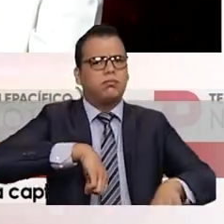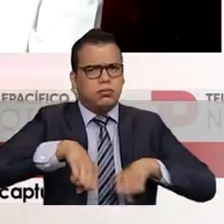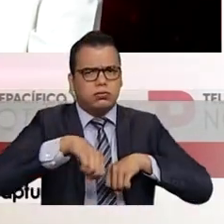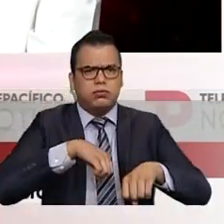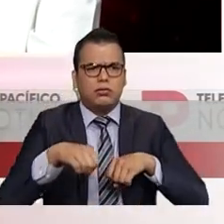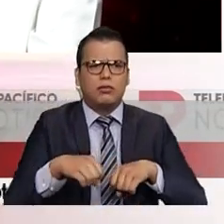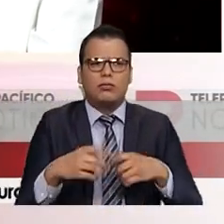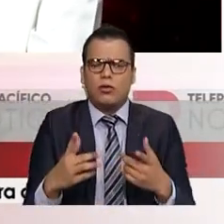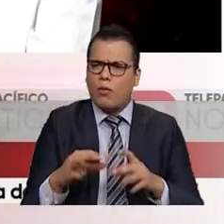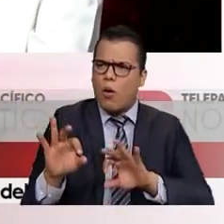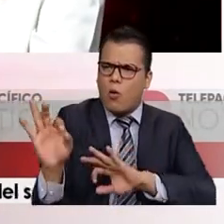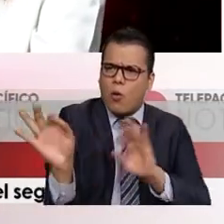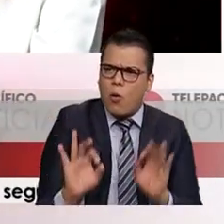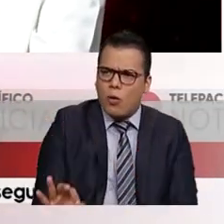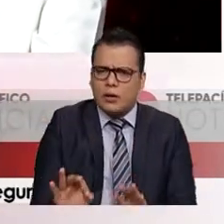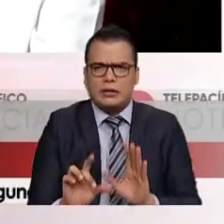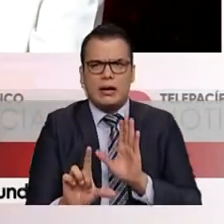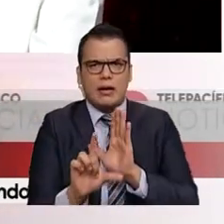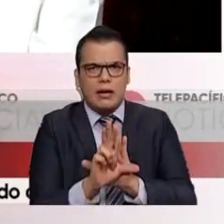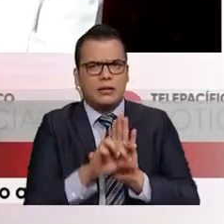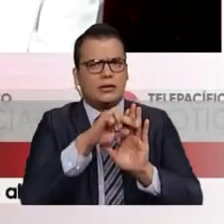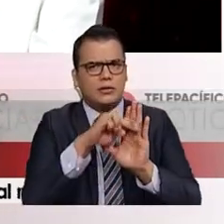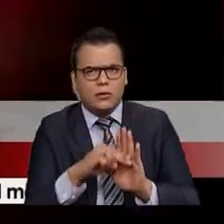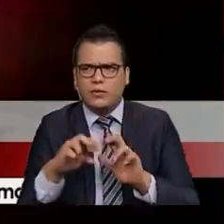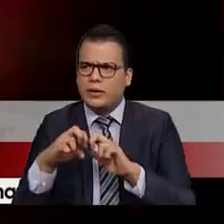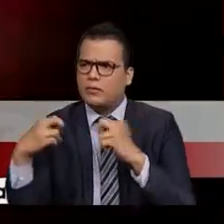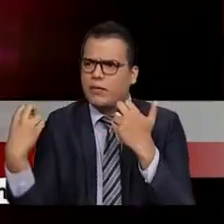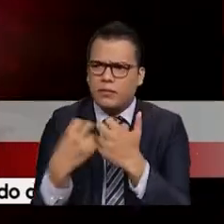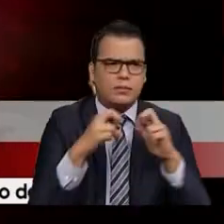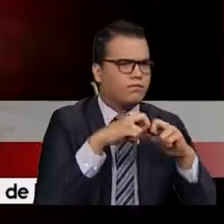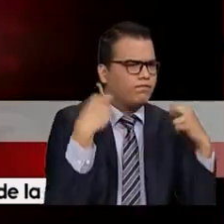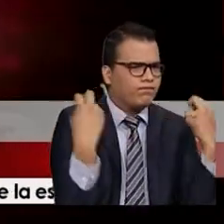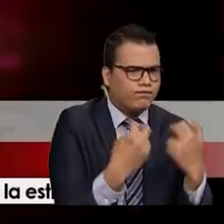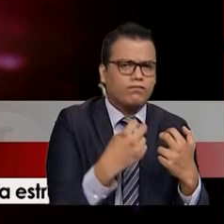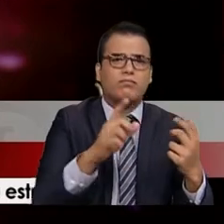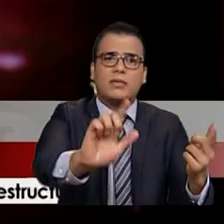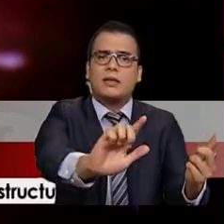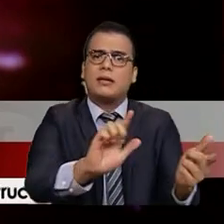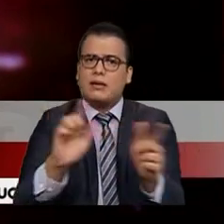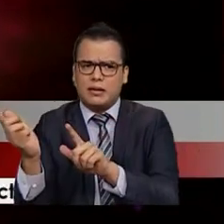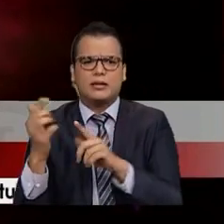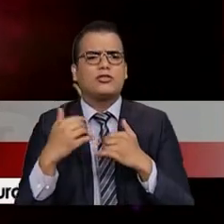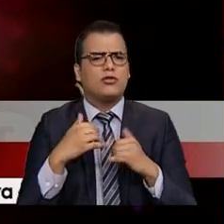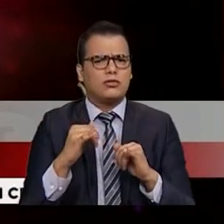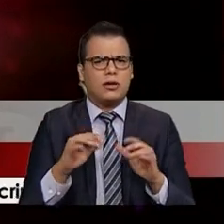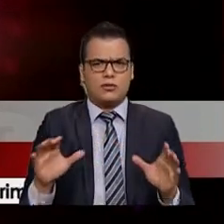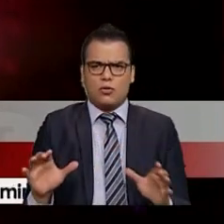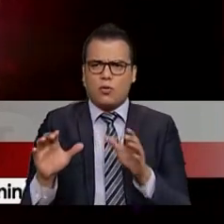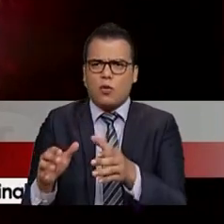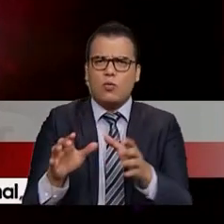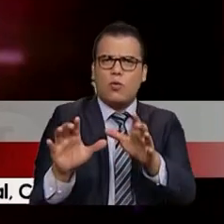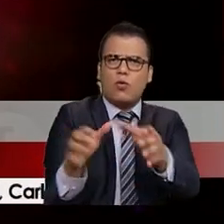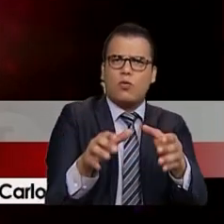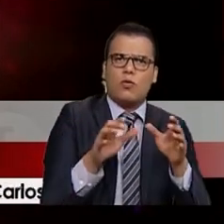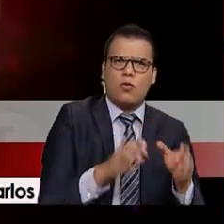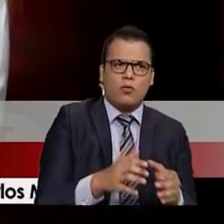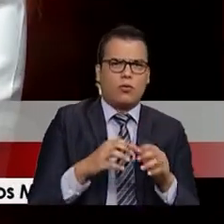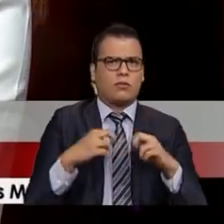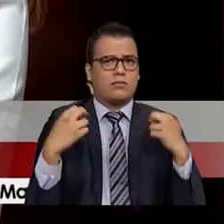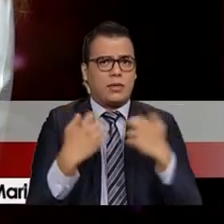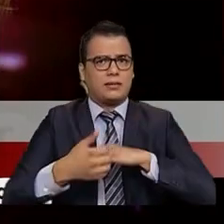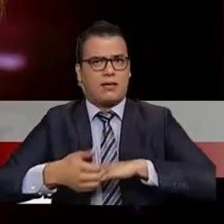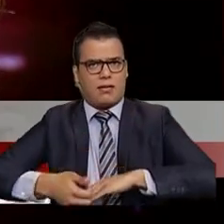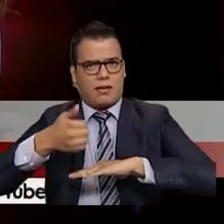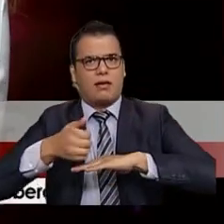de organización legislativa de las mesas directivas ya logramos consolidar esas mesas directivas y bueno ahora ya con la